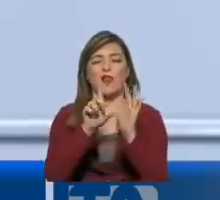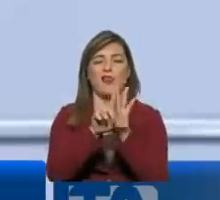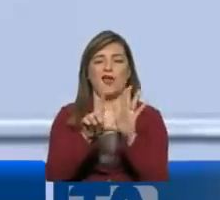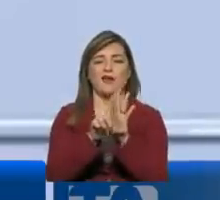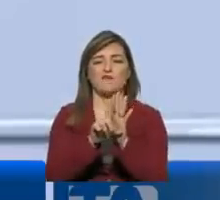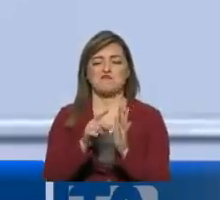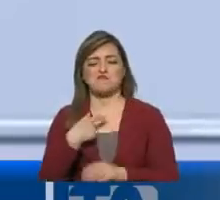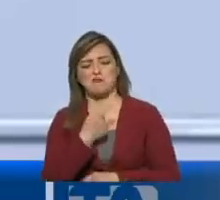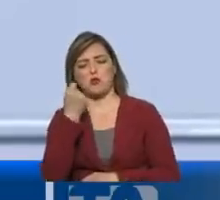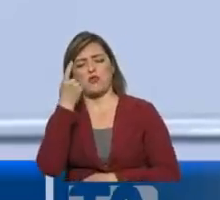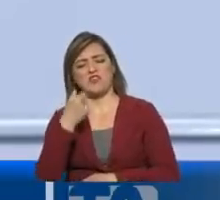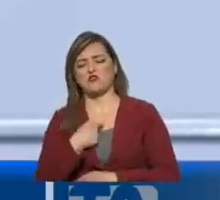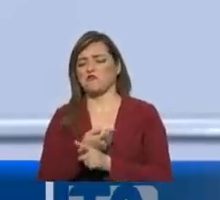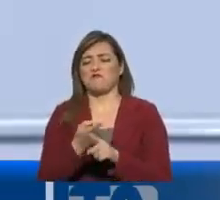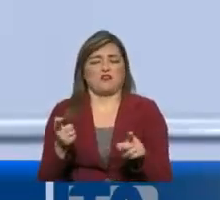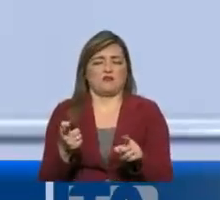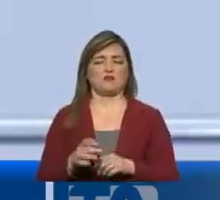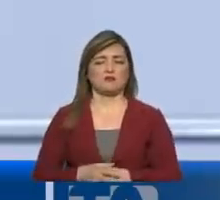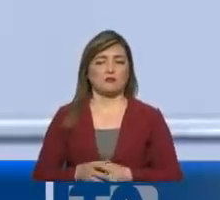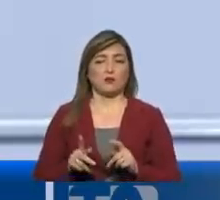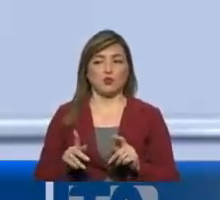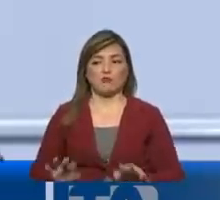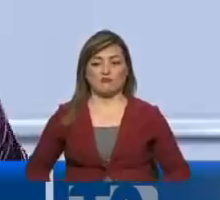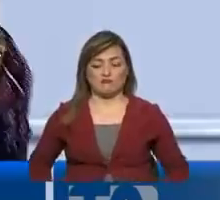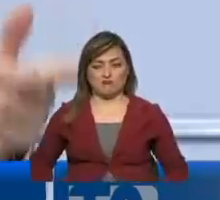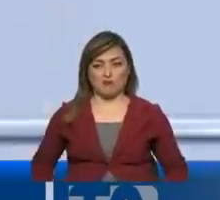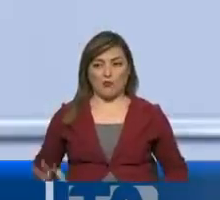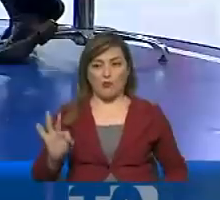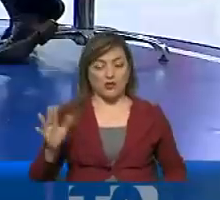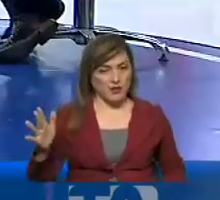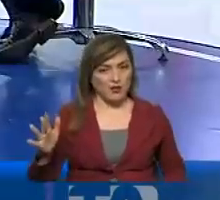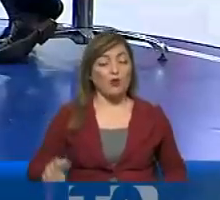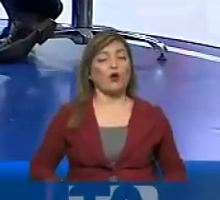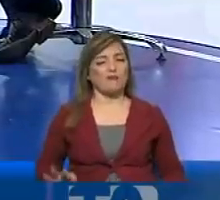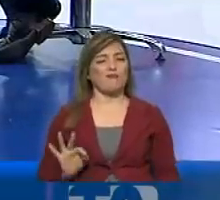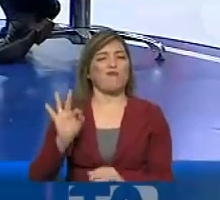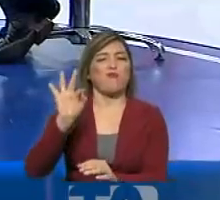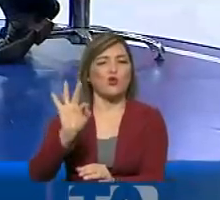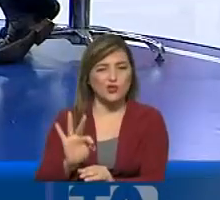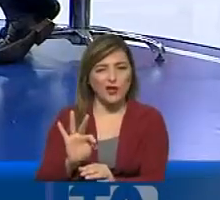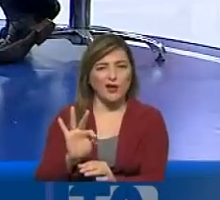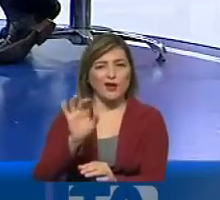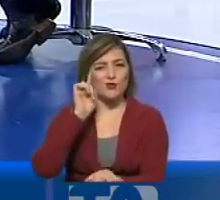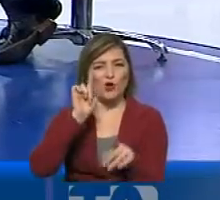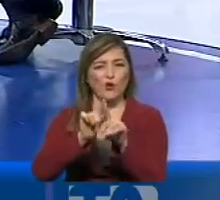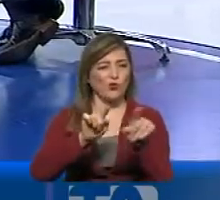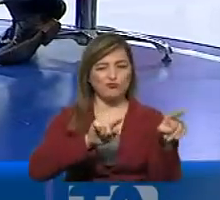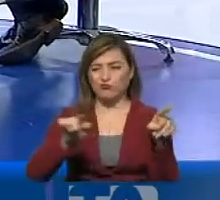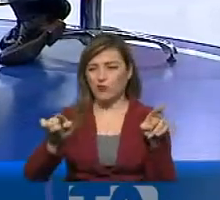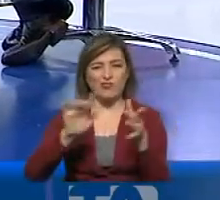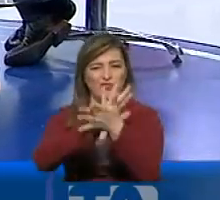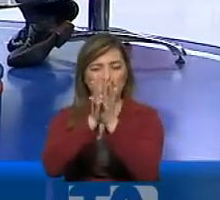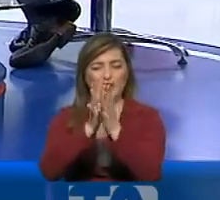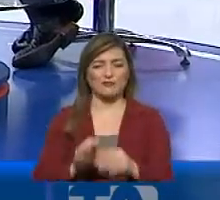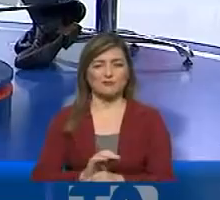también esa posible interpretación de que lo que no te permite es abstenerte de votar, pero sí, votas en abstención, que